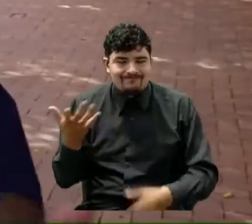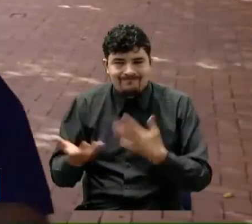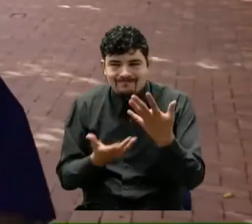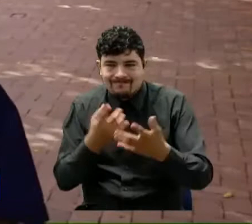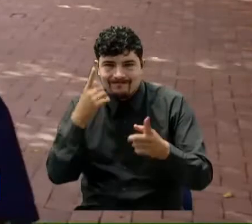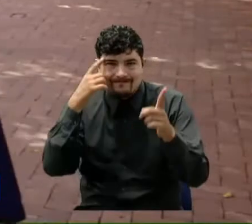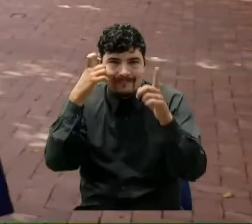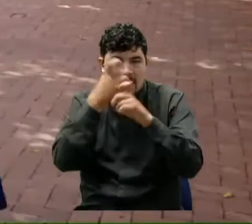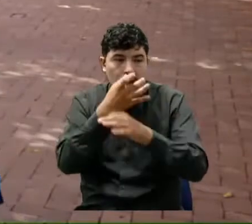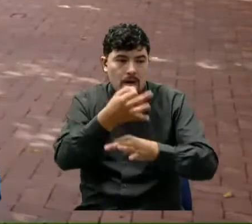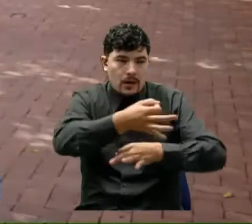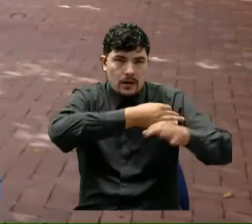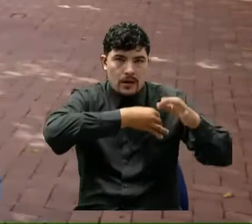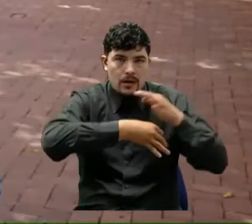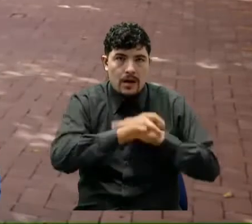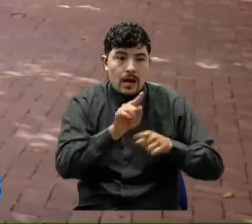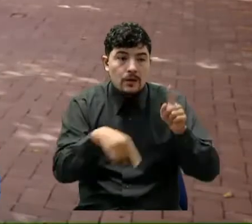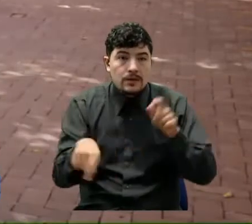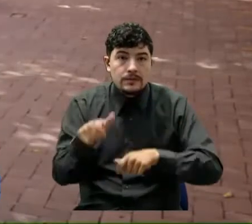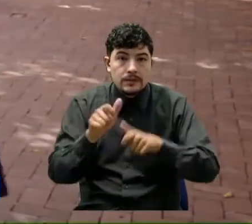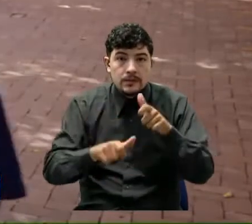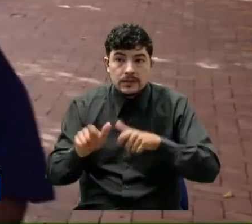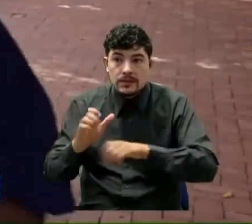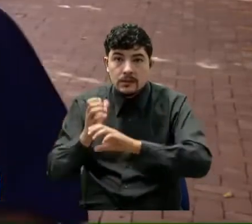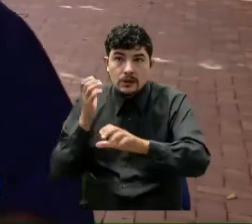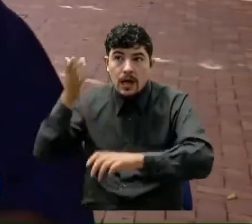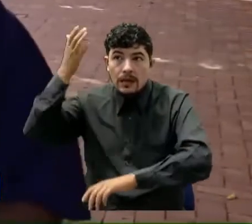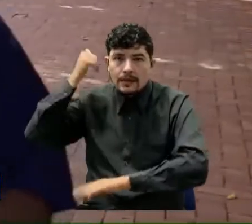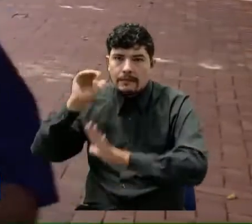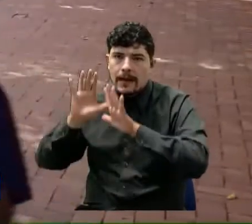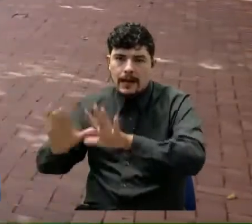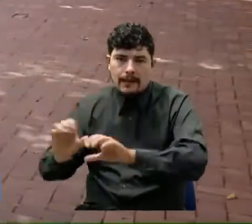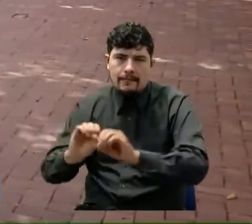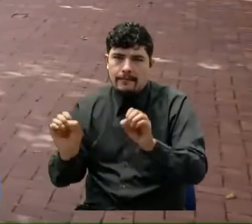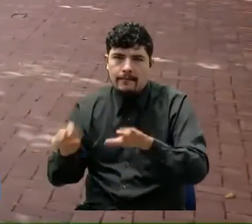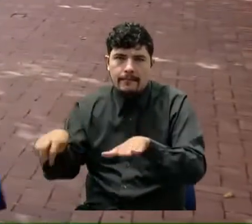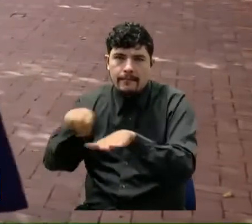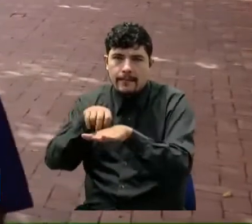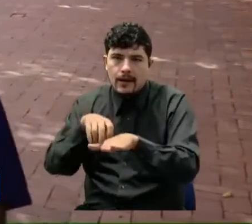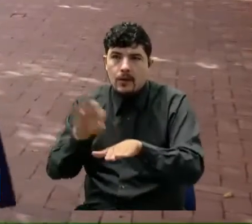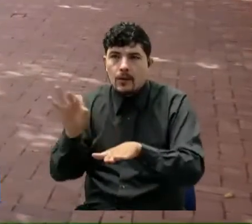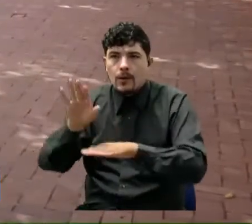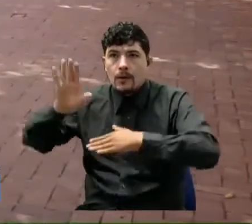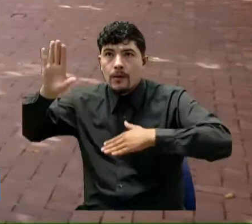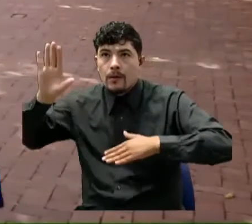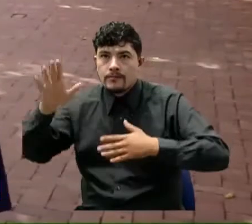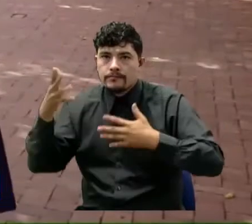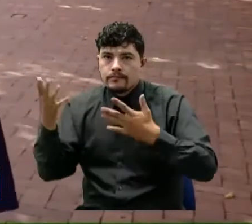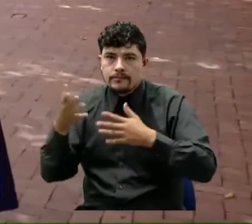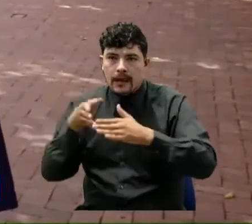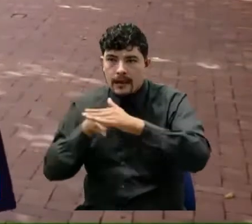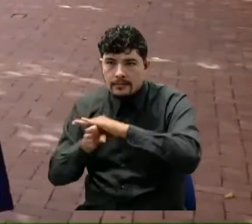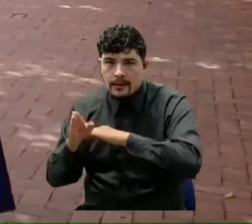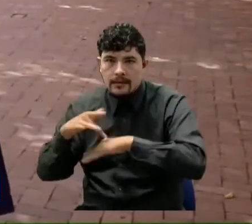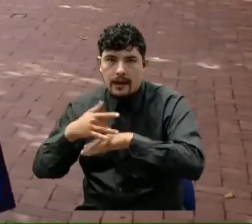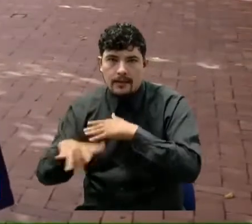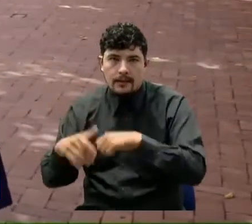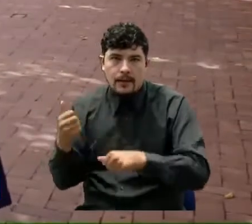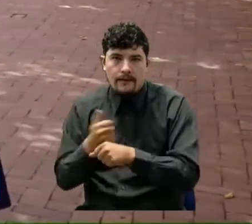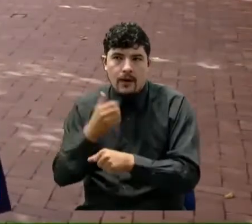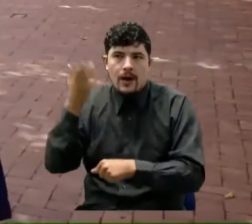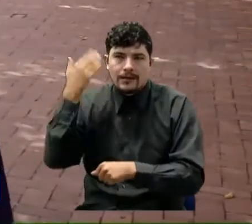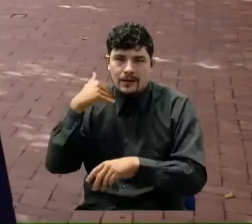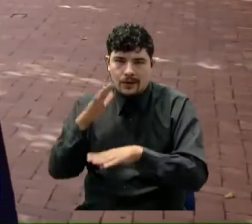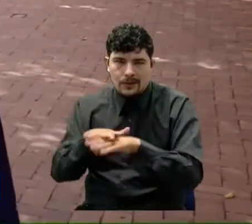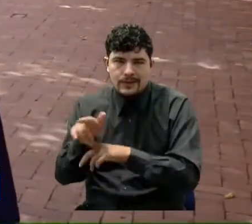A veces los conductores ni les paraban. Y esto hacía que llegaran tarde a sus trabajos y